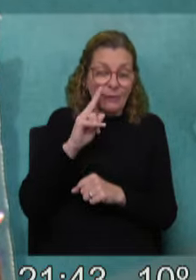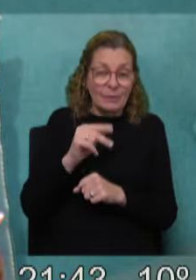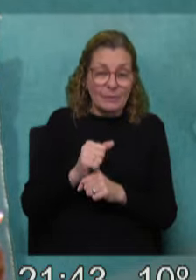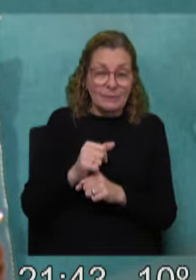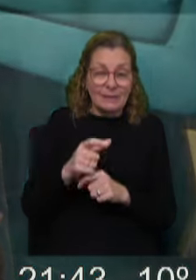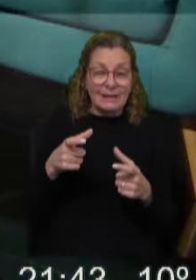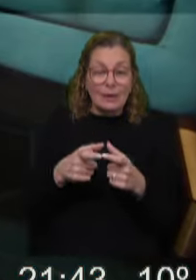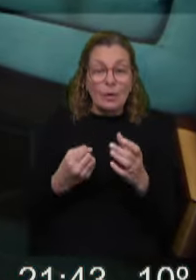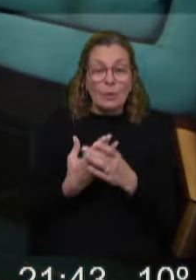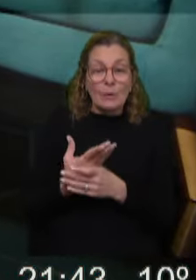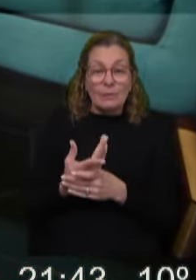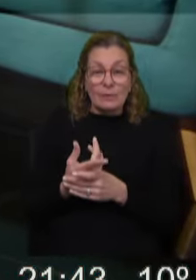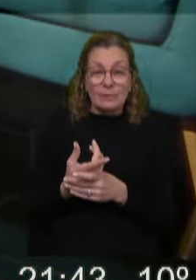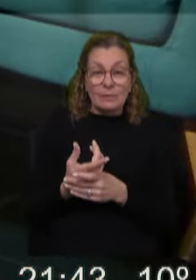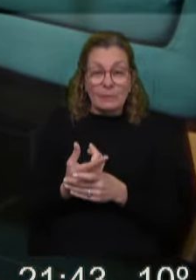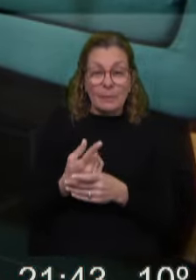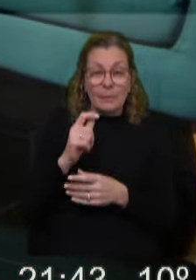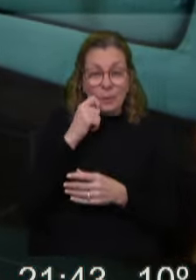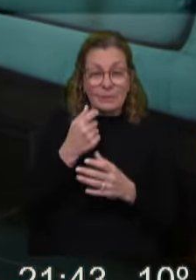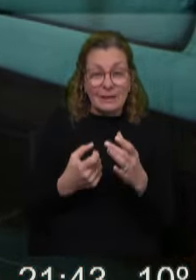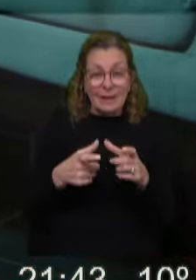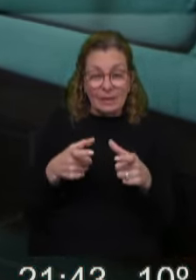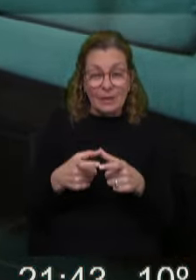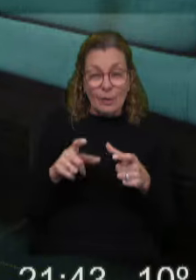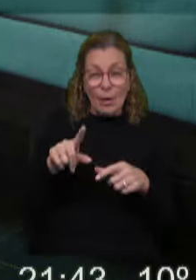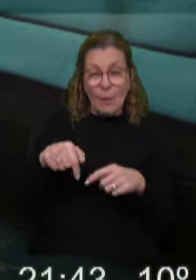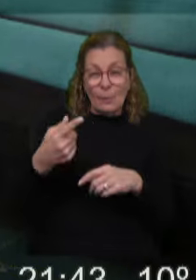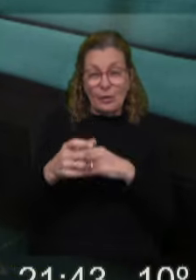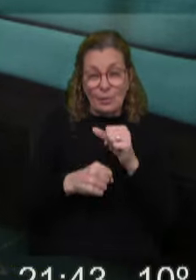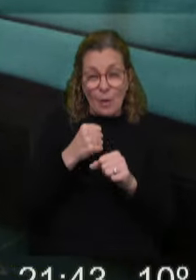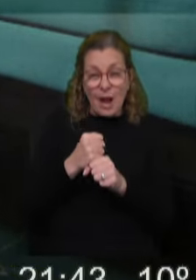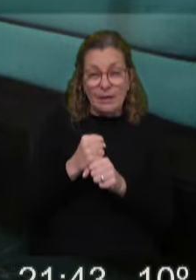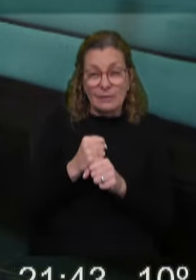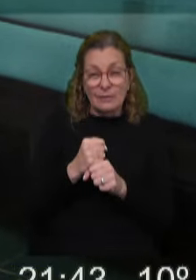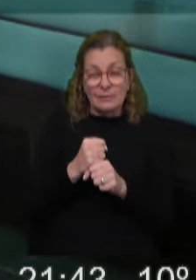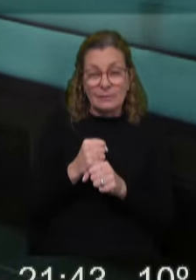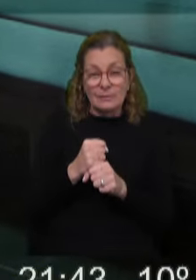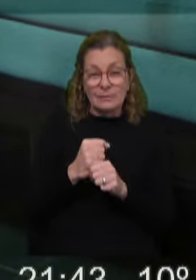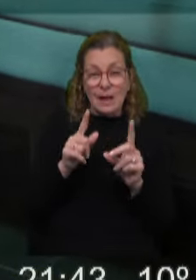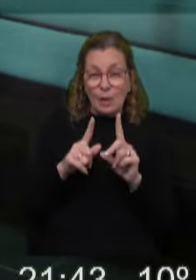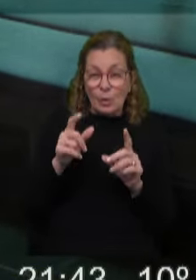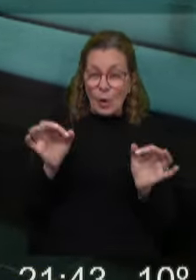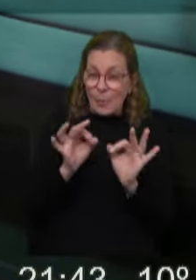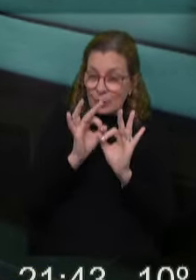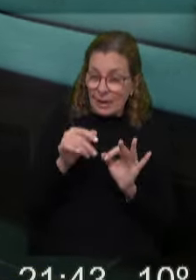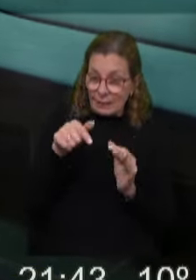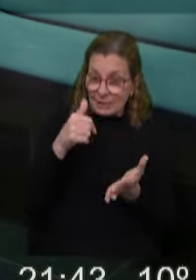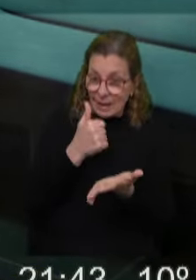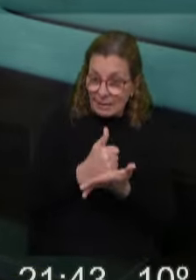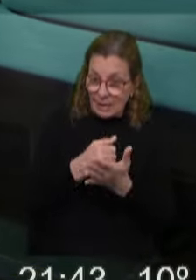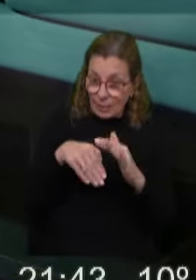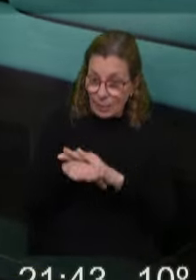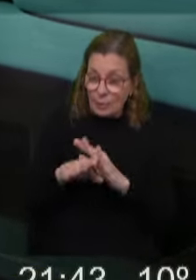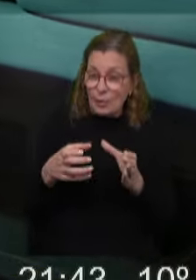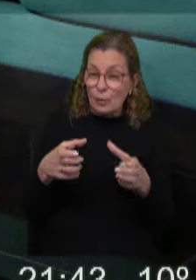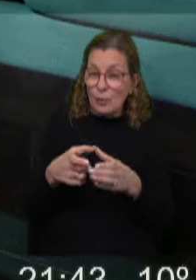nuevo tuyo? Porque a vos te gusta hacer discos. Me gusta hacer discos, sí. Próximo año. Próximo año. ¿Y alguno de los temas que vas a tocar van a estar en ese próximo